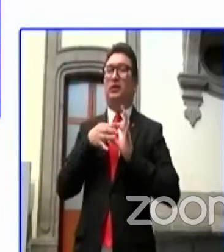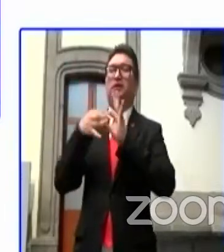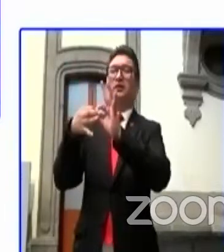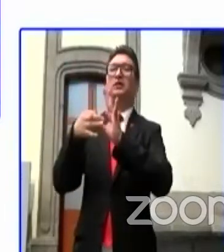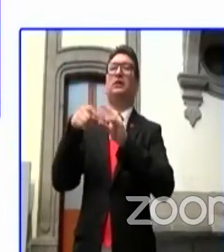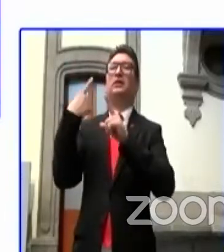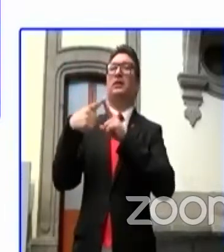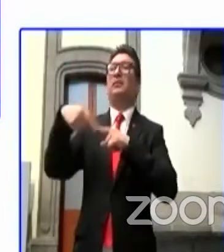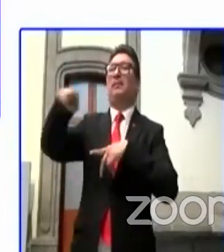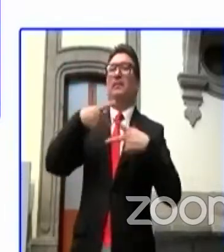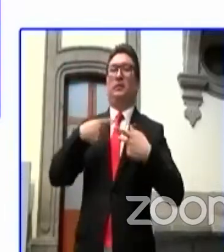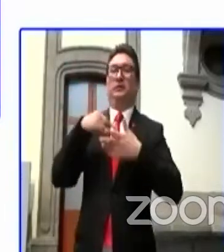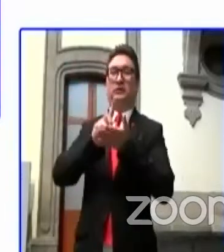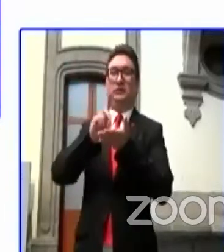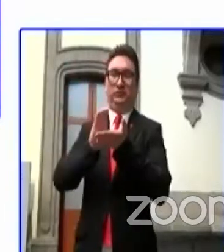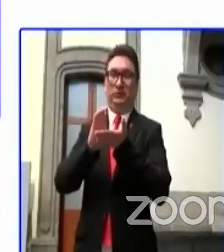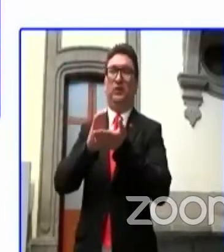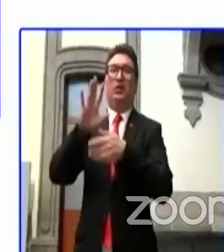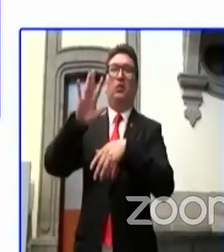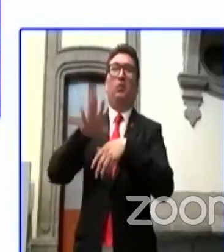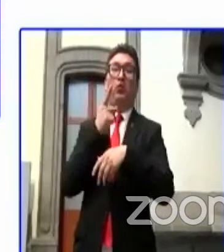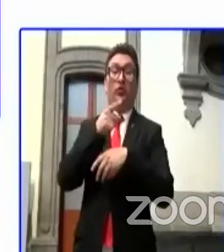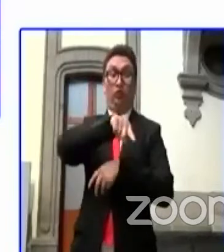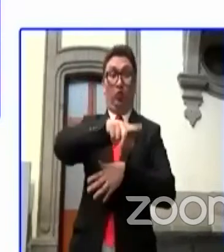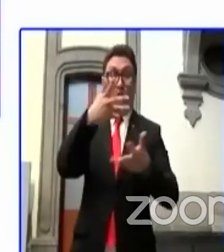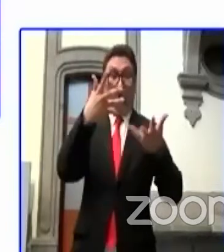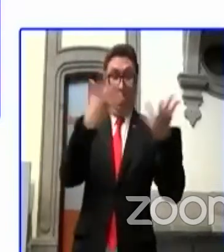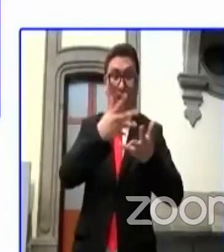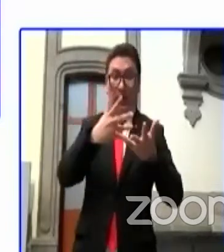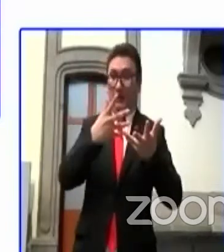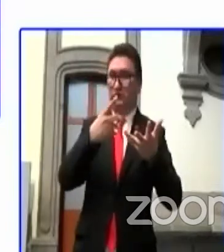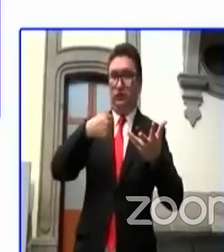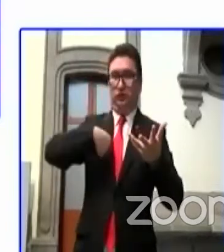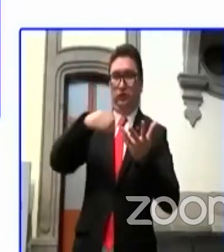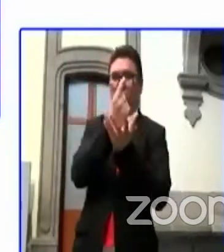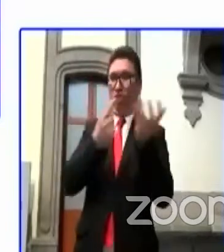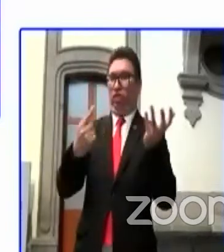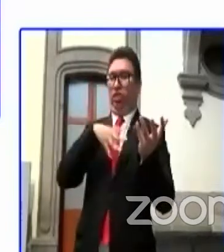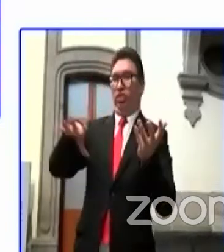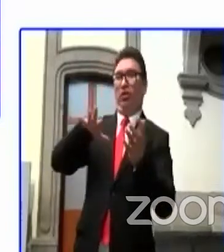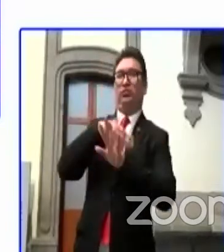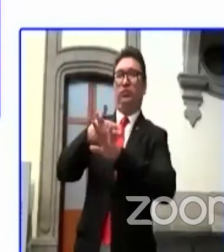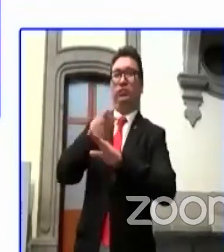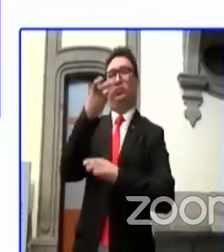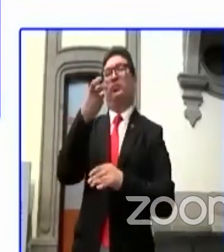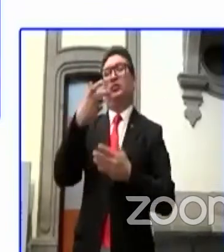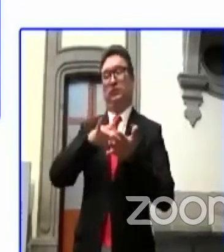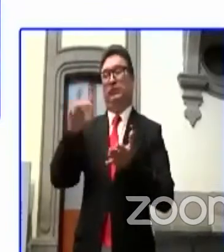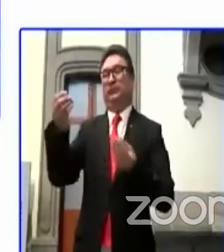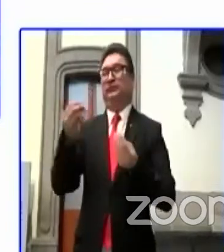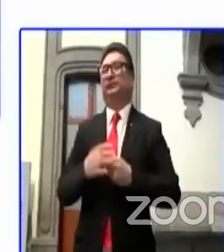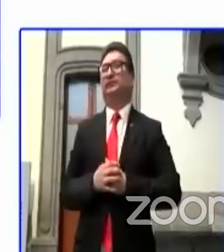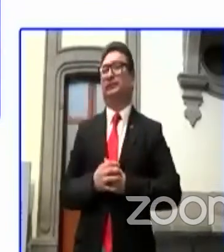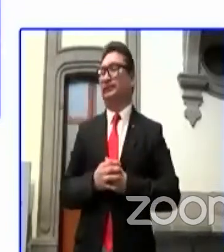con discapacidad, porque lo que hagas por mí, sin mí, es contra mí. Muchísimas gracias.